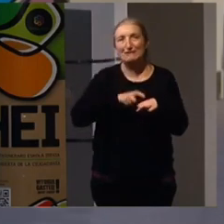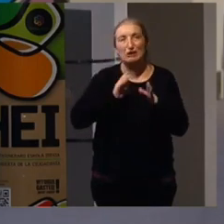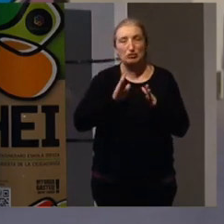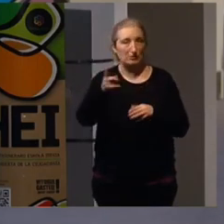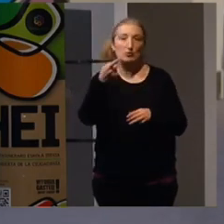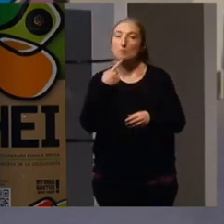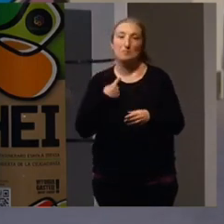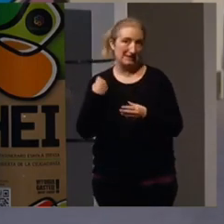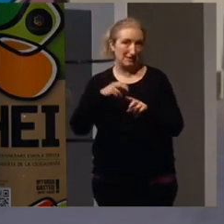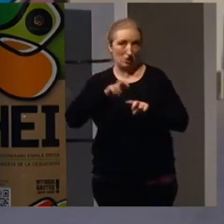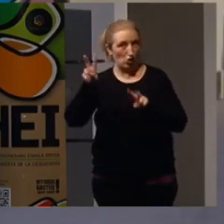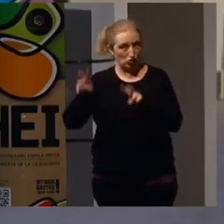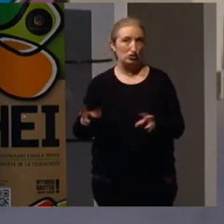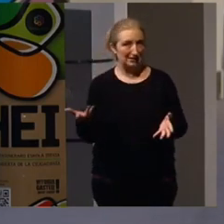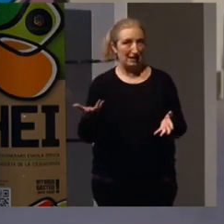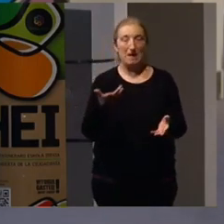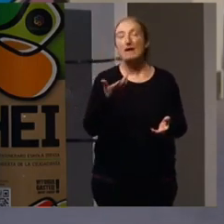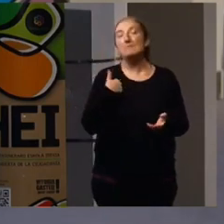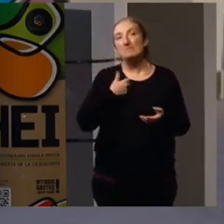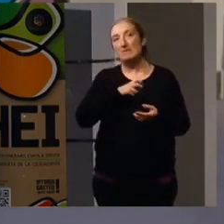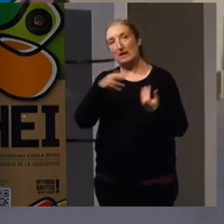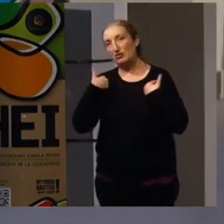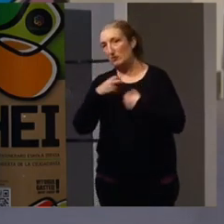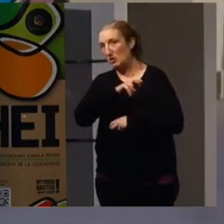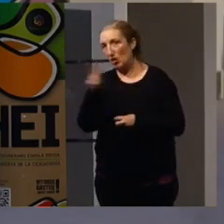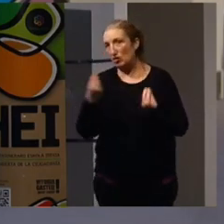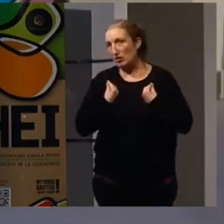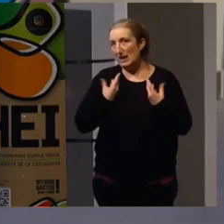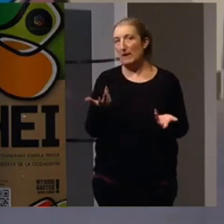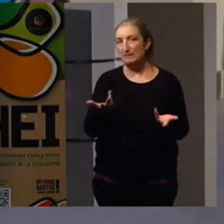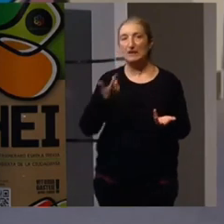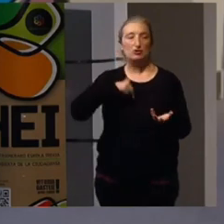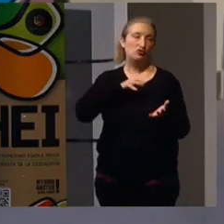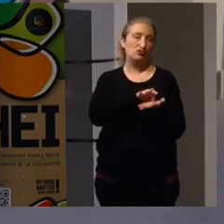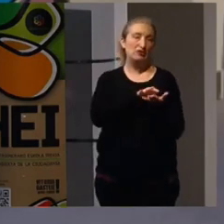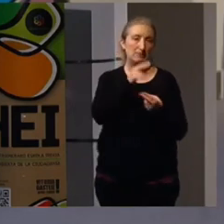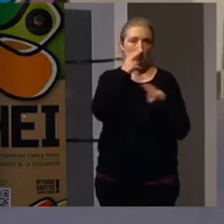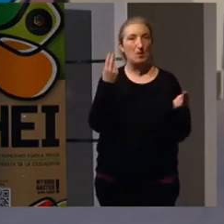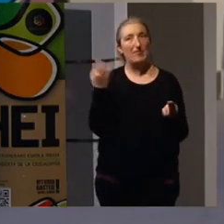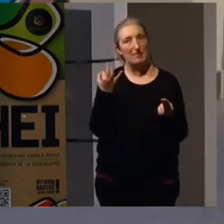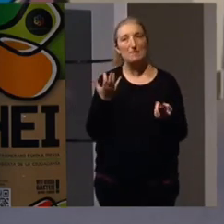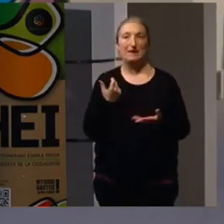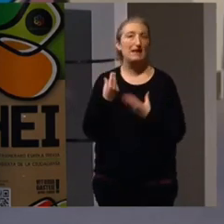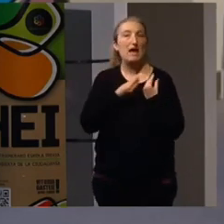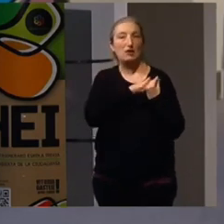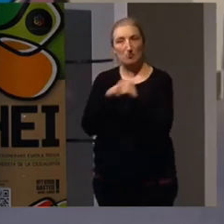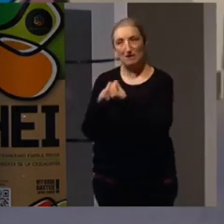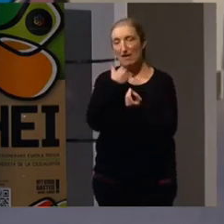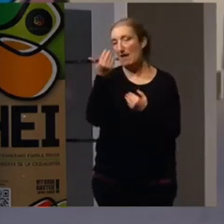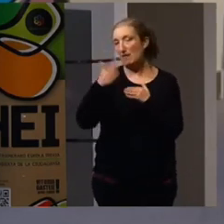dices, que me estás hablando de otro tipo de sufrimiento y de otra cosa, de la vida, que ahí sí que los servicios públicos tienen que poder sostener y